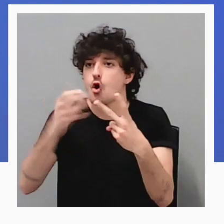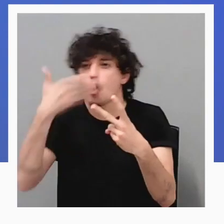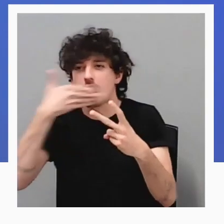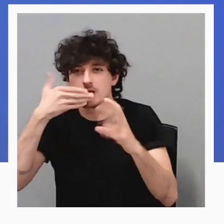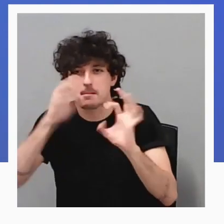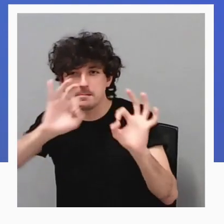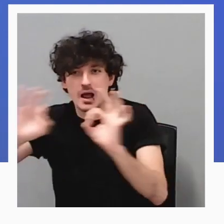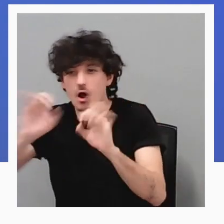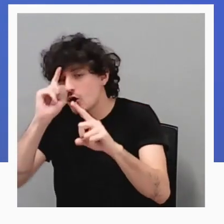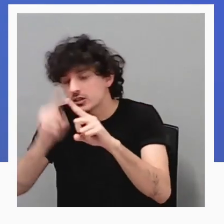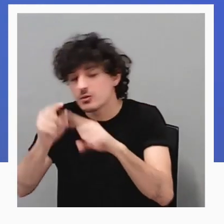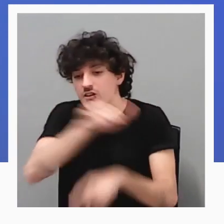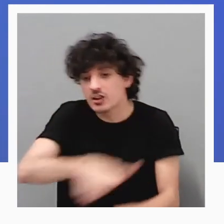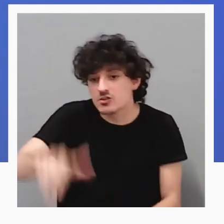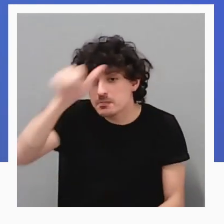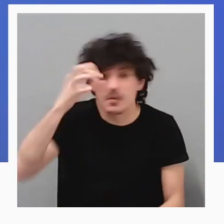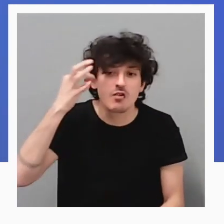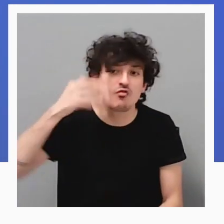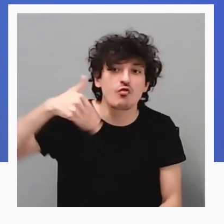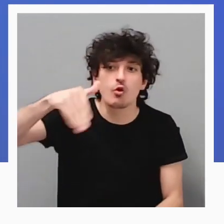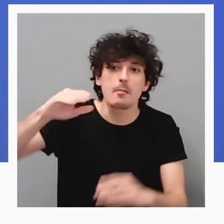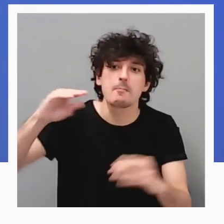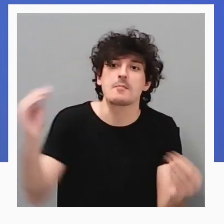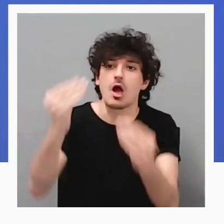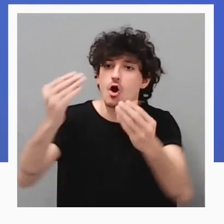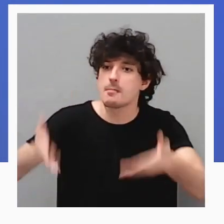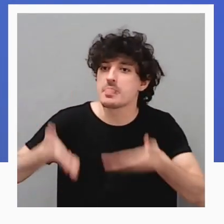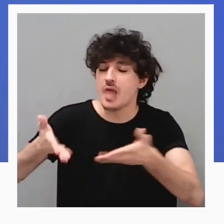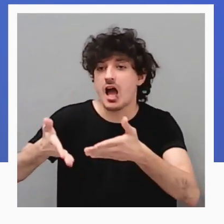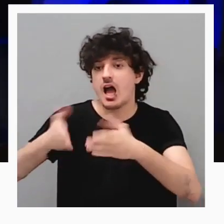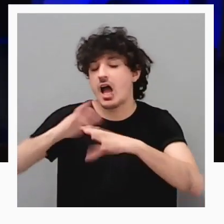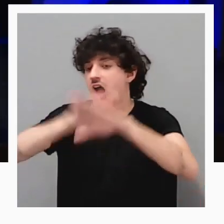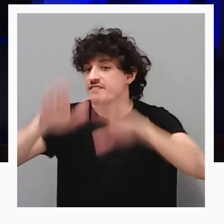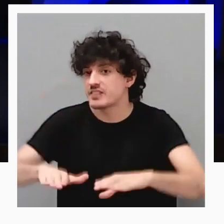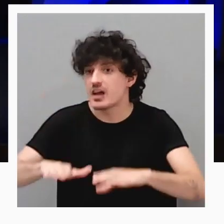niños y niñas un futuro mejor y al final construir una sociedad mejor para todos. Obrigadiña.